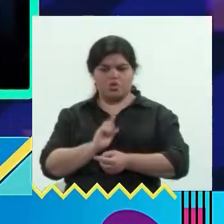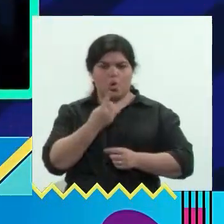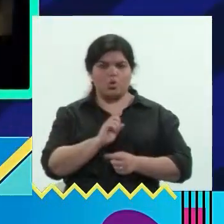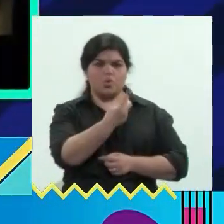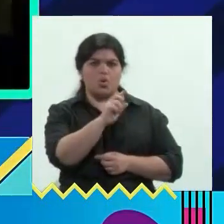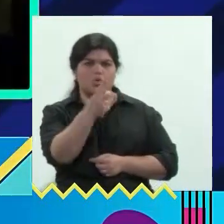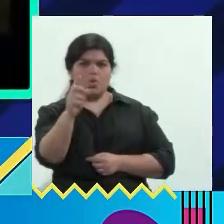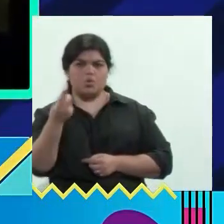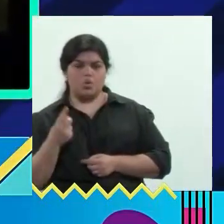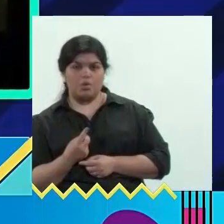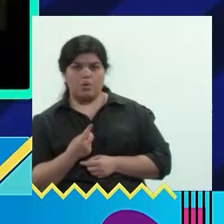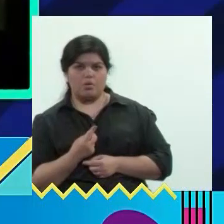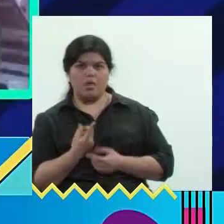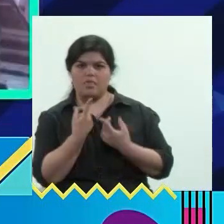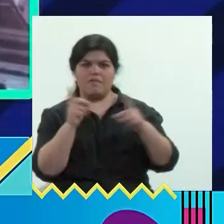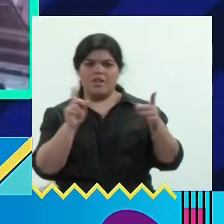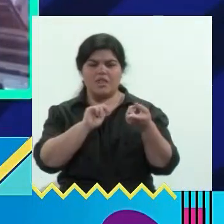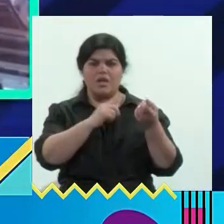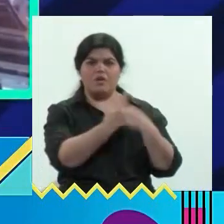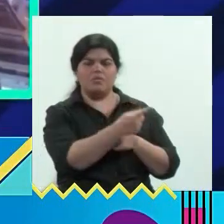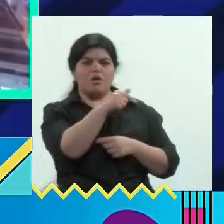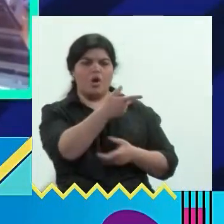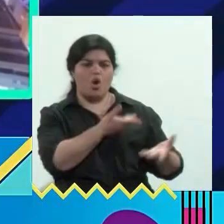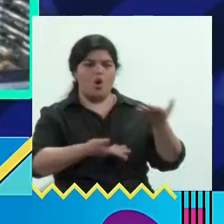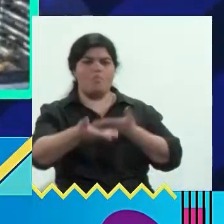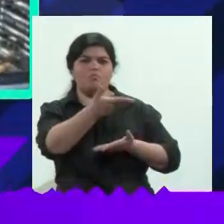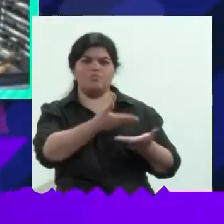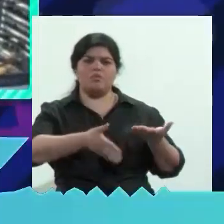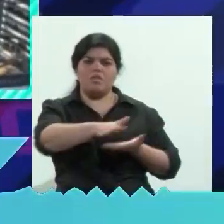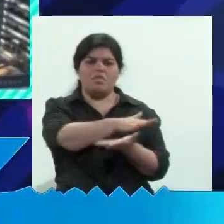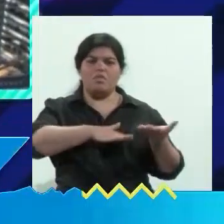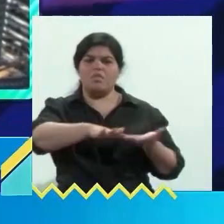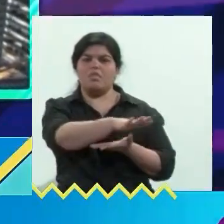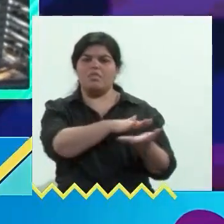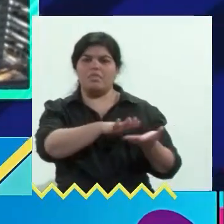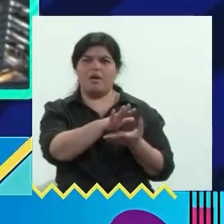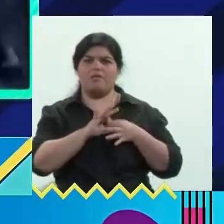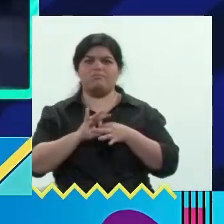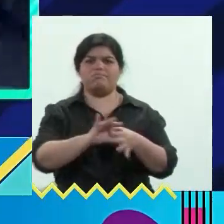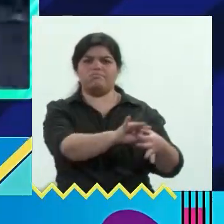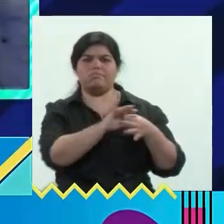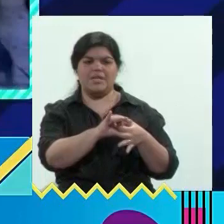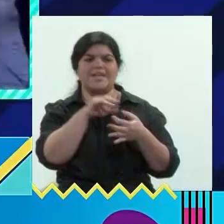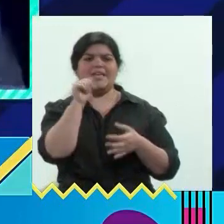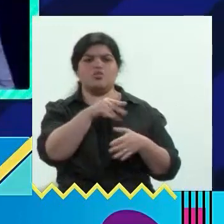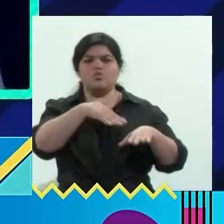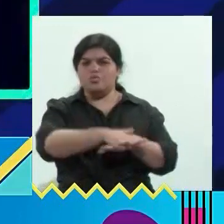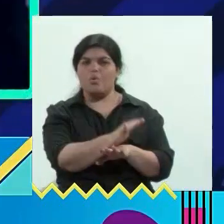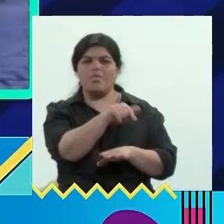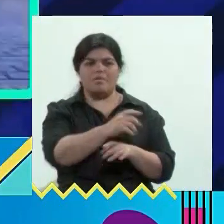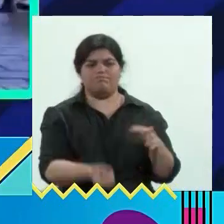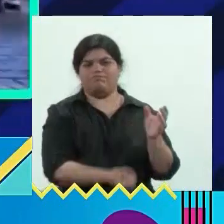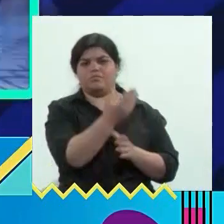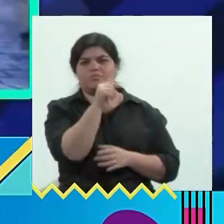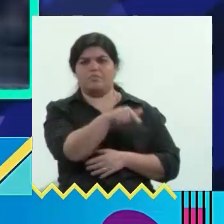la colectividad, la comunidad, el sentido de comunidad es lo que produce la ciudad. En latino